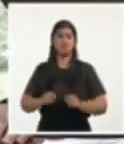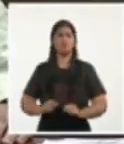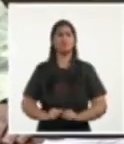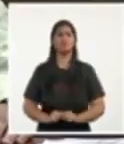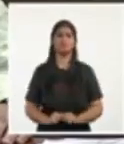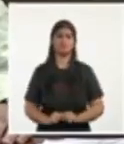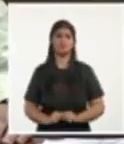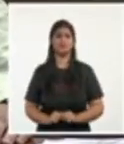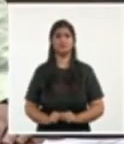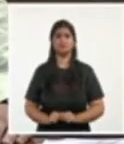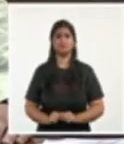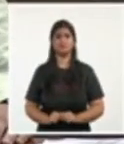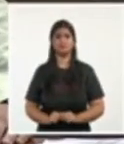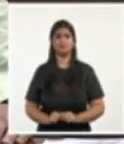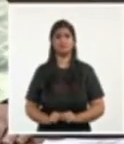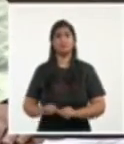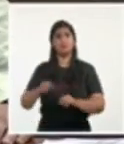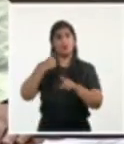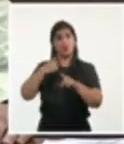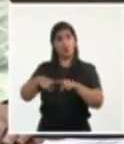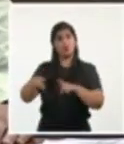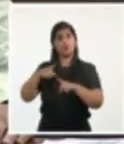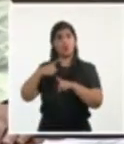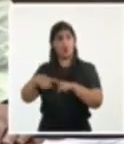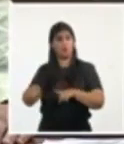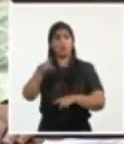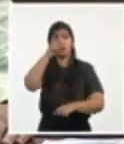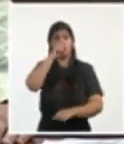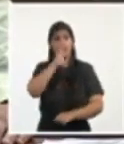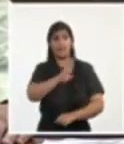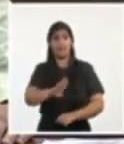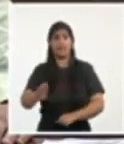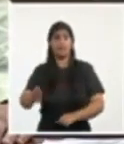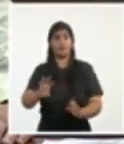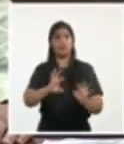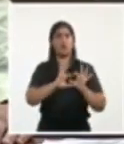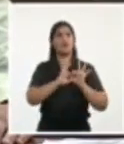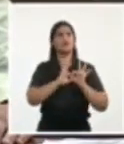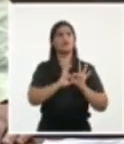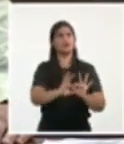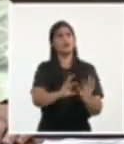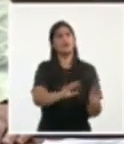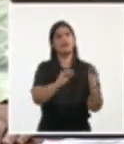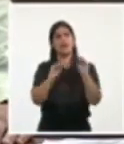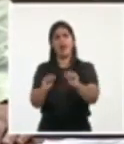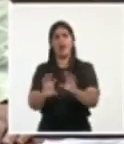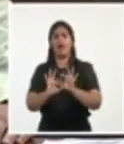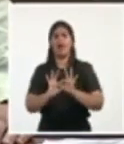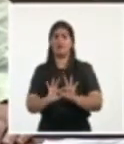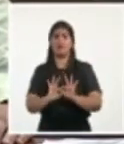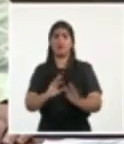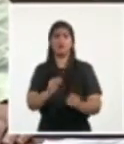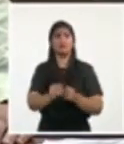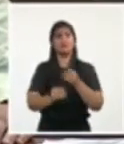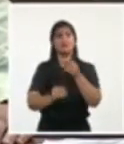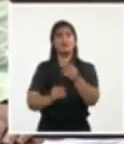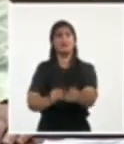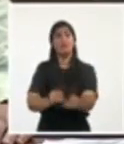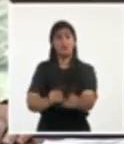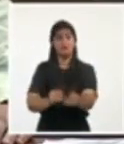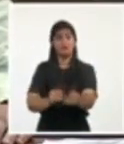hemos visto a muchos evolucionar hacia la gravedad y padecer luego las secuelas de esta enfermedad, que deja tanto secuelas psicológicas